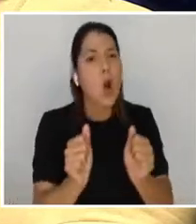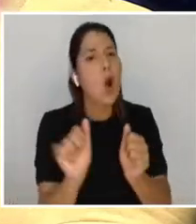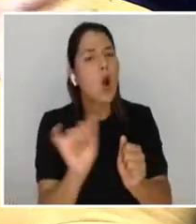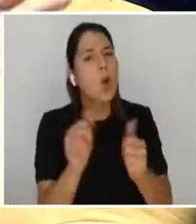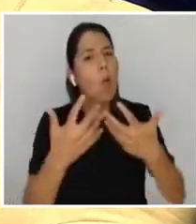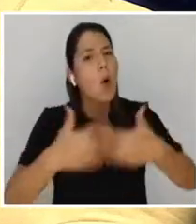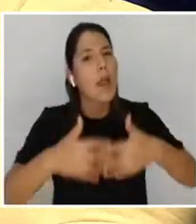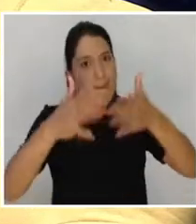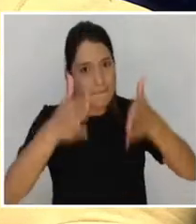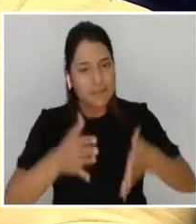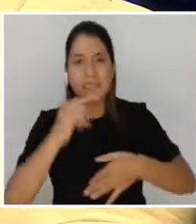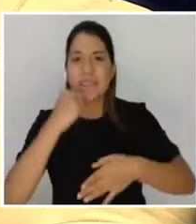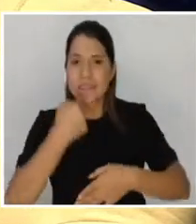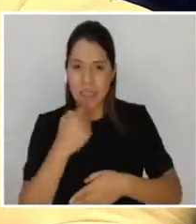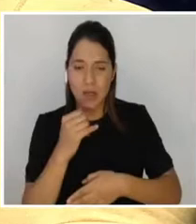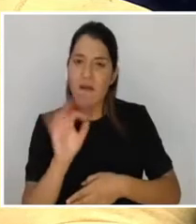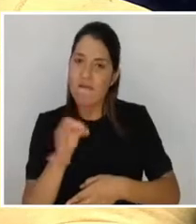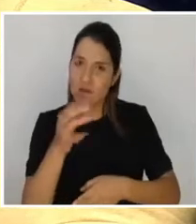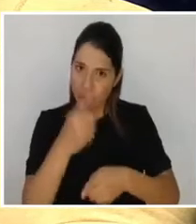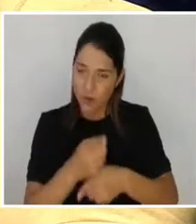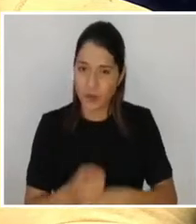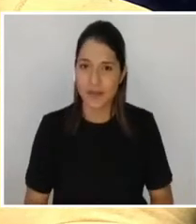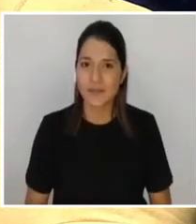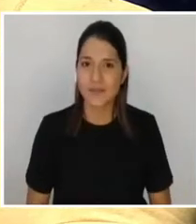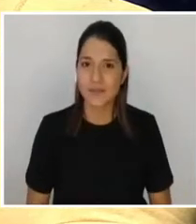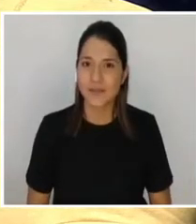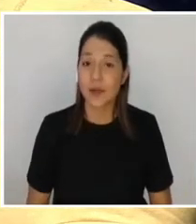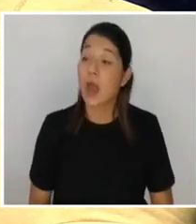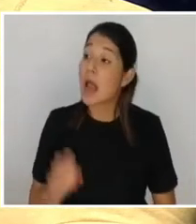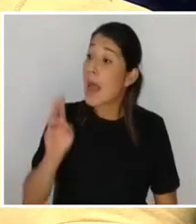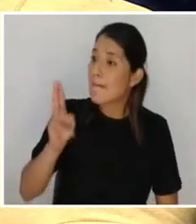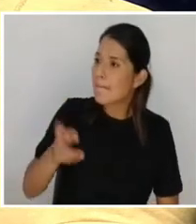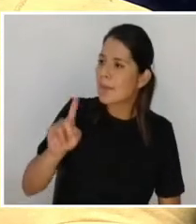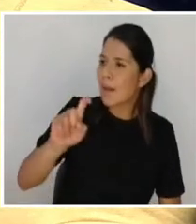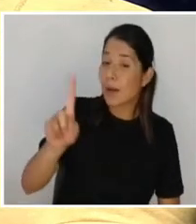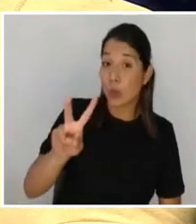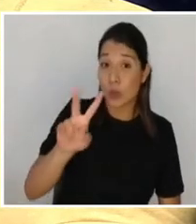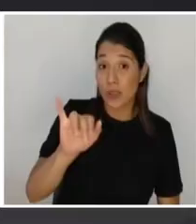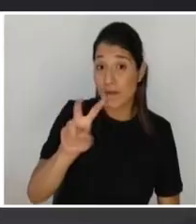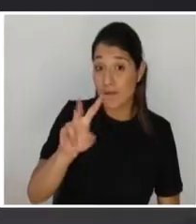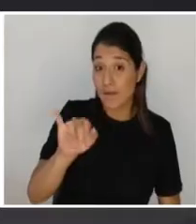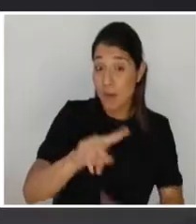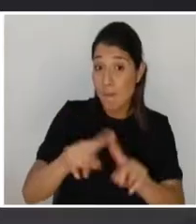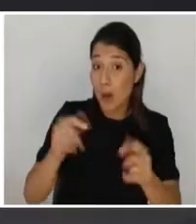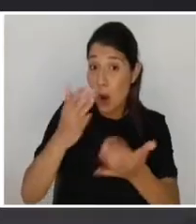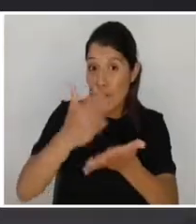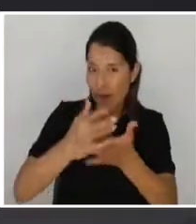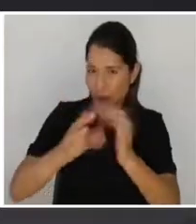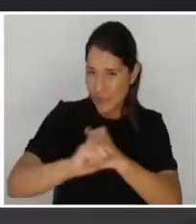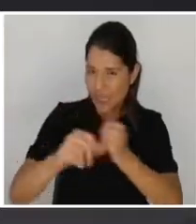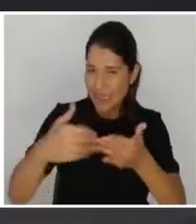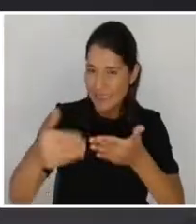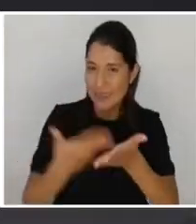seria como se debe, ¿verdad? Okay. Te voy a hacer la misma pregunta, sí. Vivi, pero vamos a hacer una pausa comercial y ya casi volvemos.